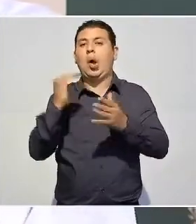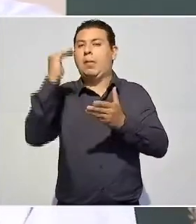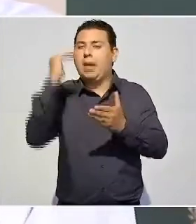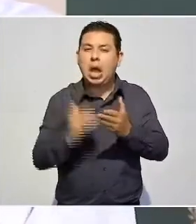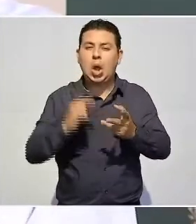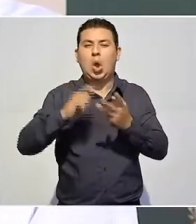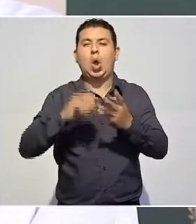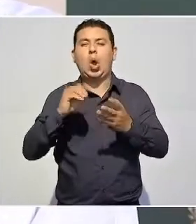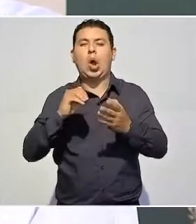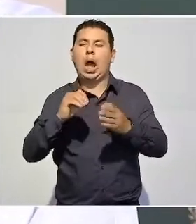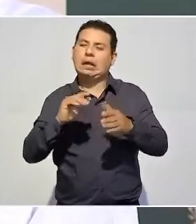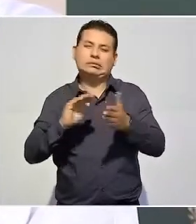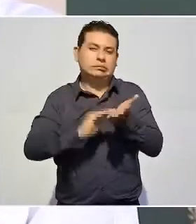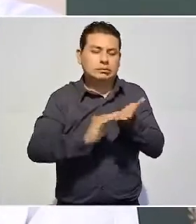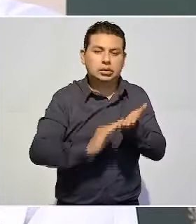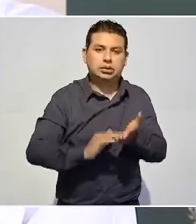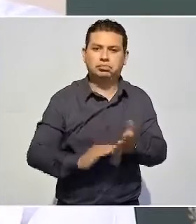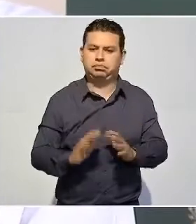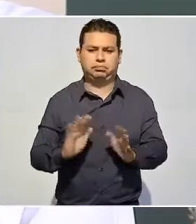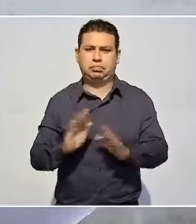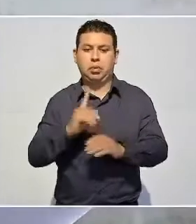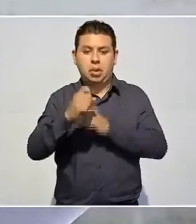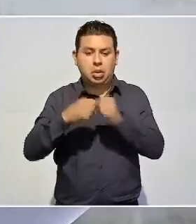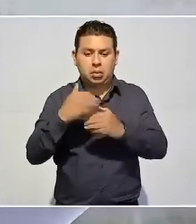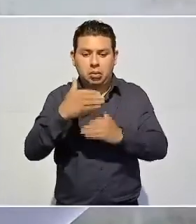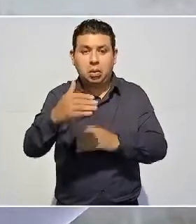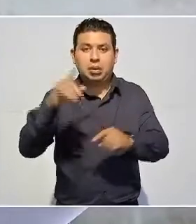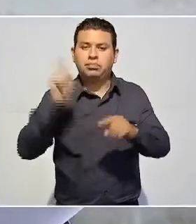disminuir de un año a otro.